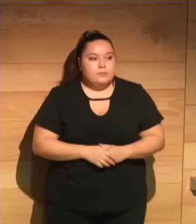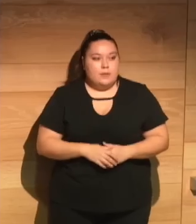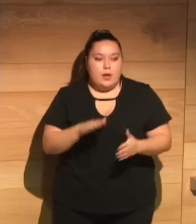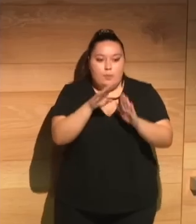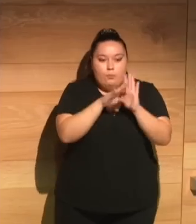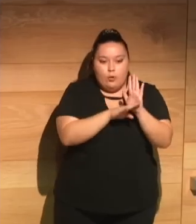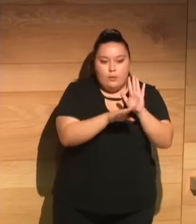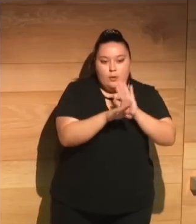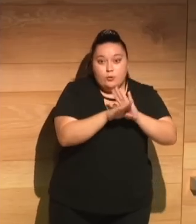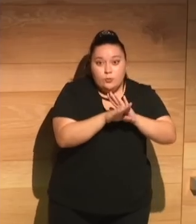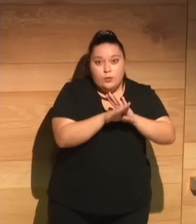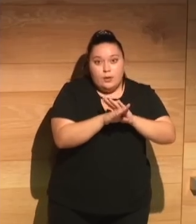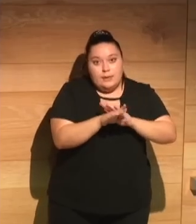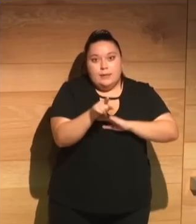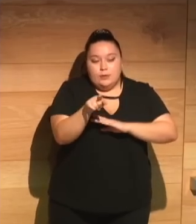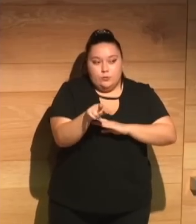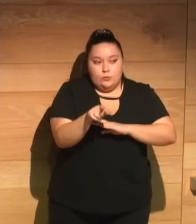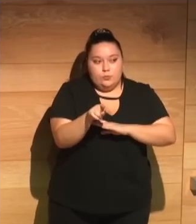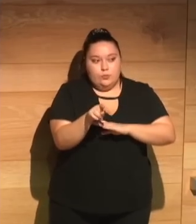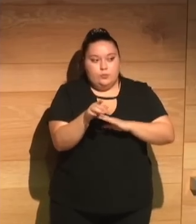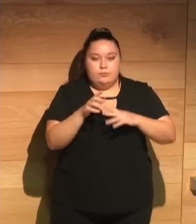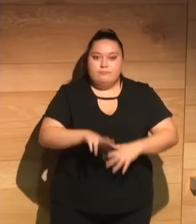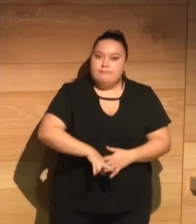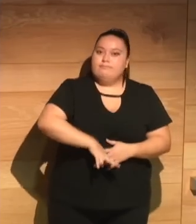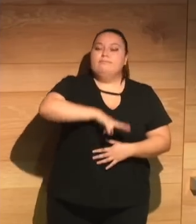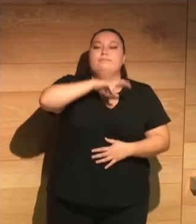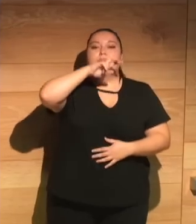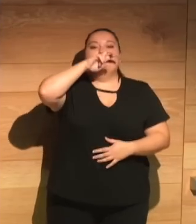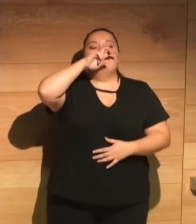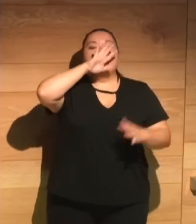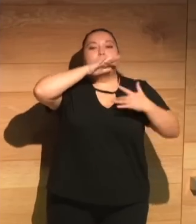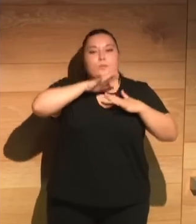programa... Me pasa con los cafeles. Sería bueno que respiraras...